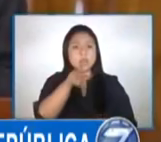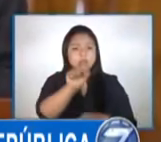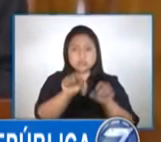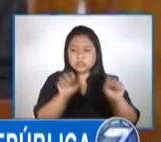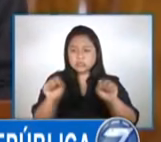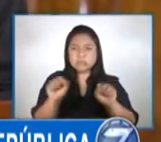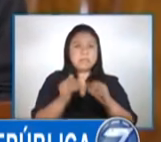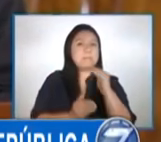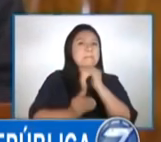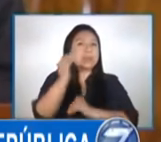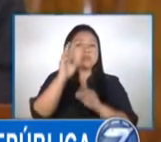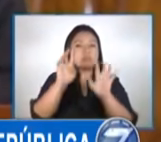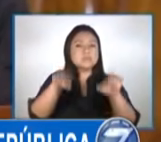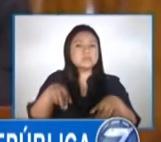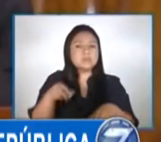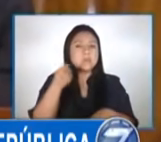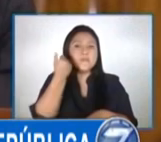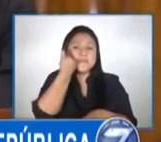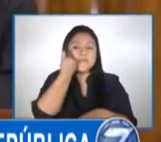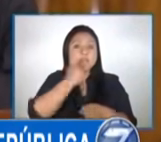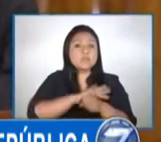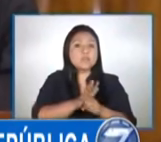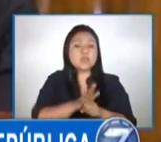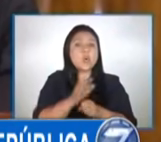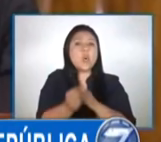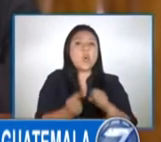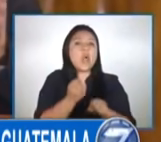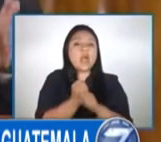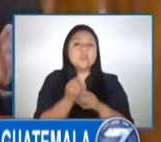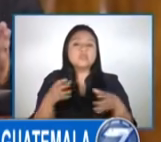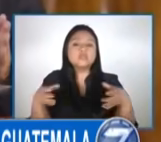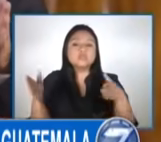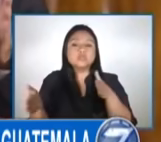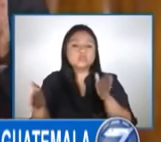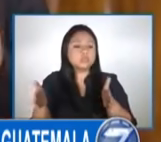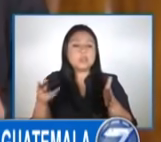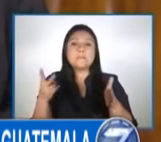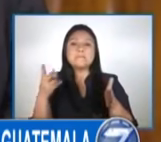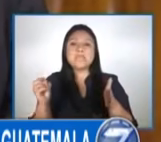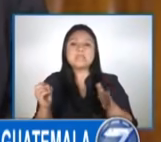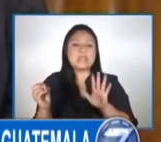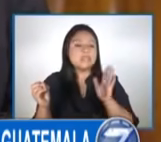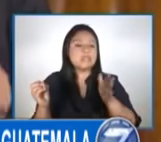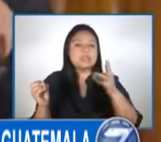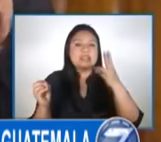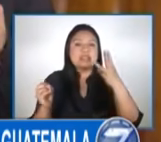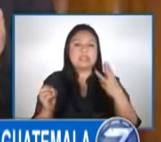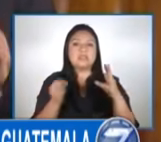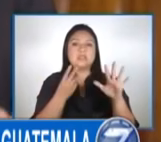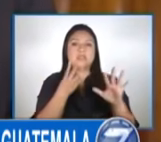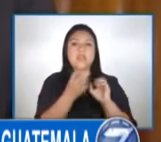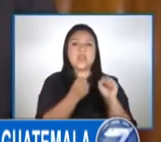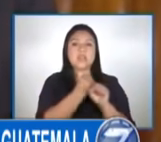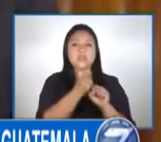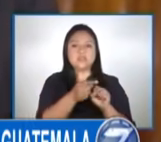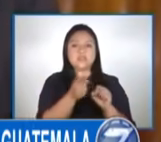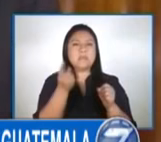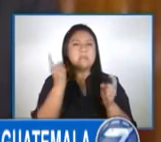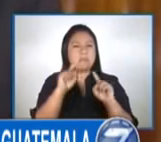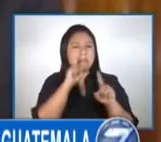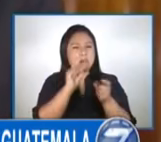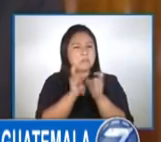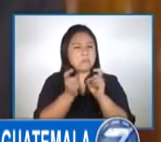que el mayor número de contagios se ha dado en el grupo etario comprendido entre los 20 y los 39 años de edad, con una mínima variación